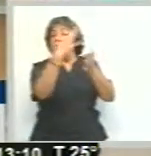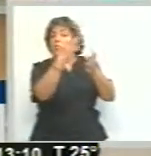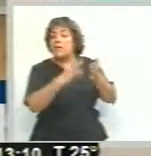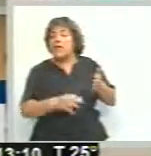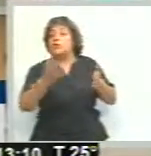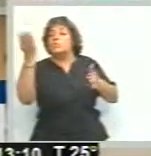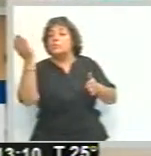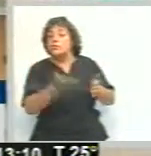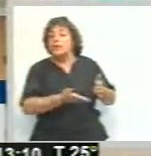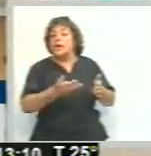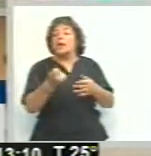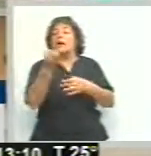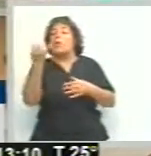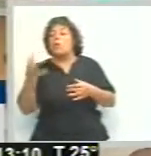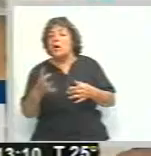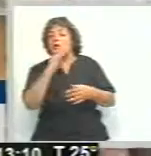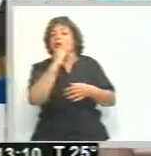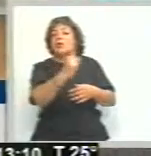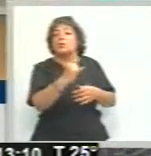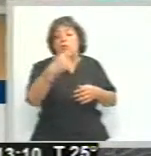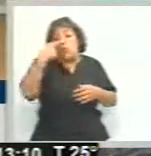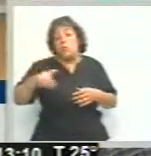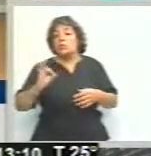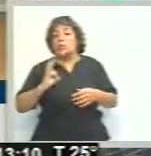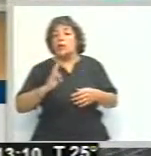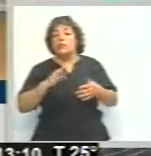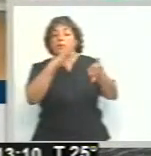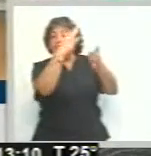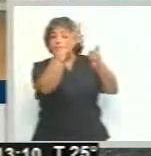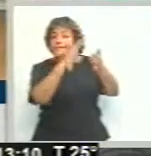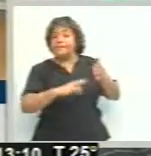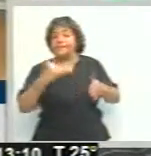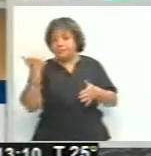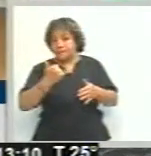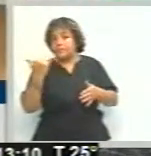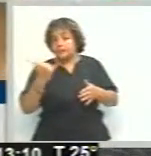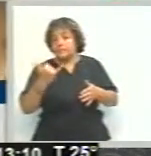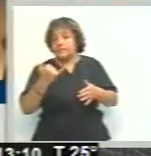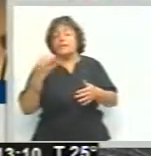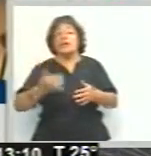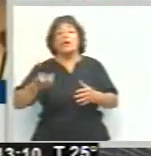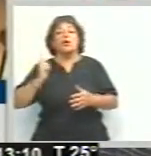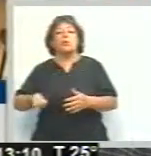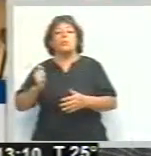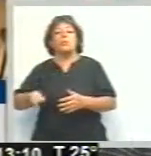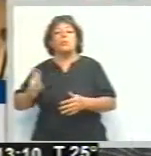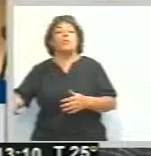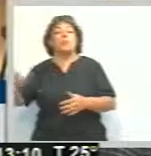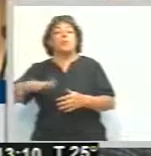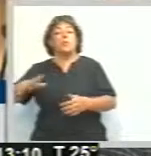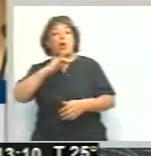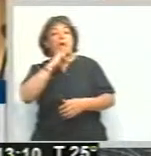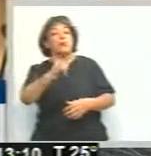cuántos casos hay en los últimos años en la provincia? Las estadísticas que existen las lleva el Poder Judicial a raíz de las denuncias